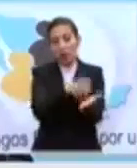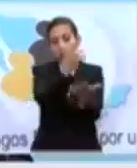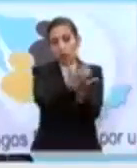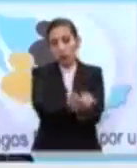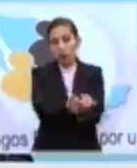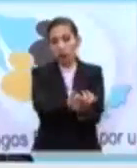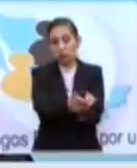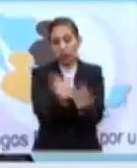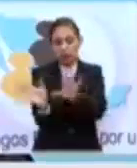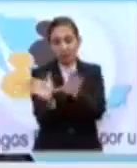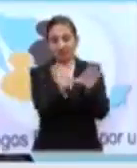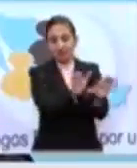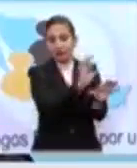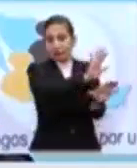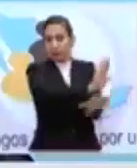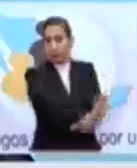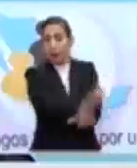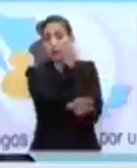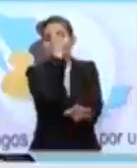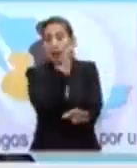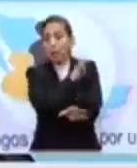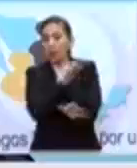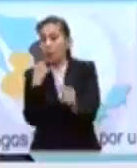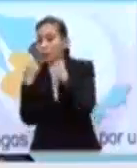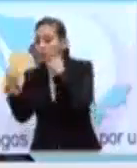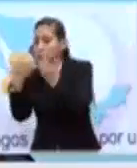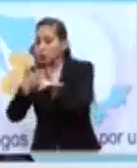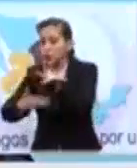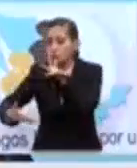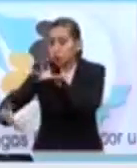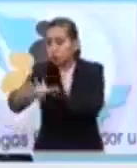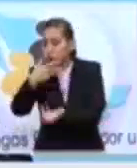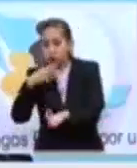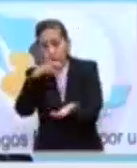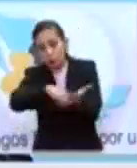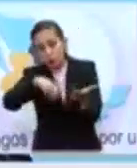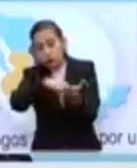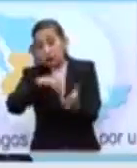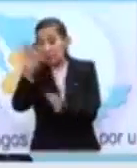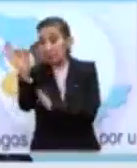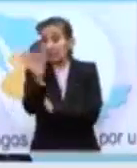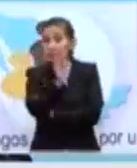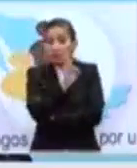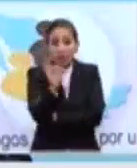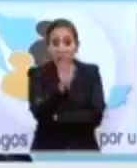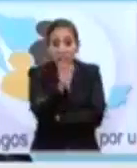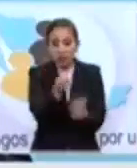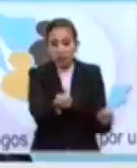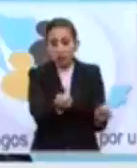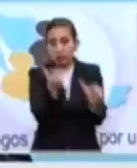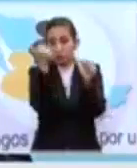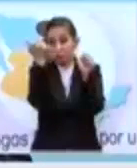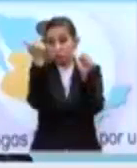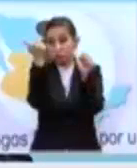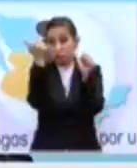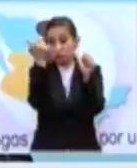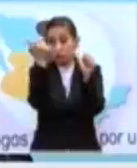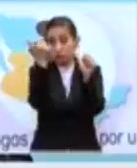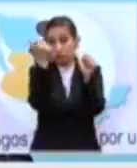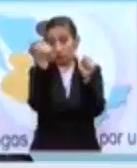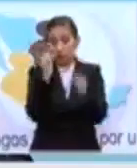retiro, para que se pueda discutir, analizar y en su caso desechar.